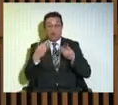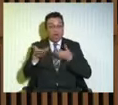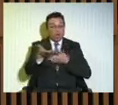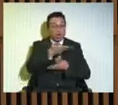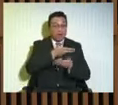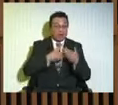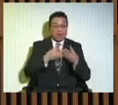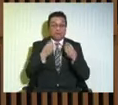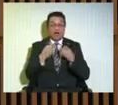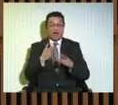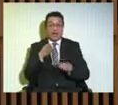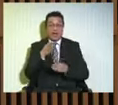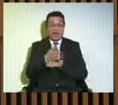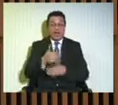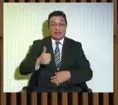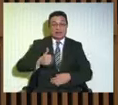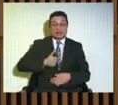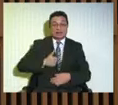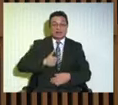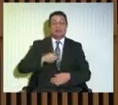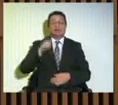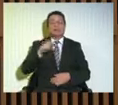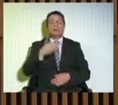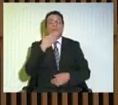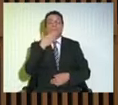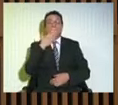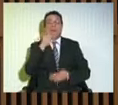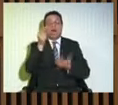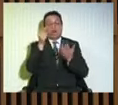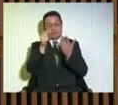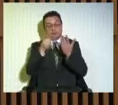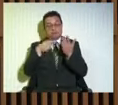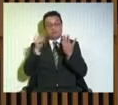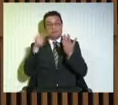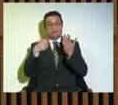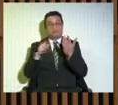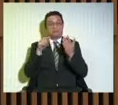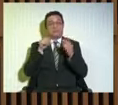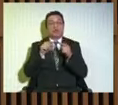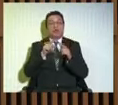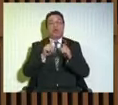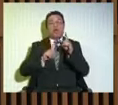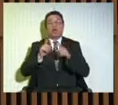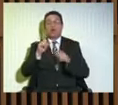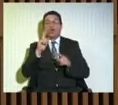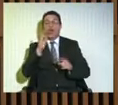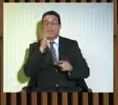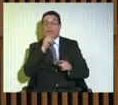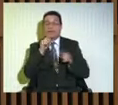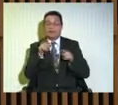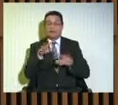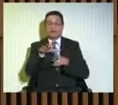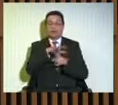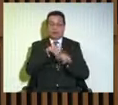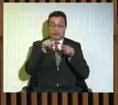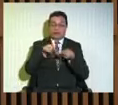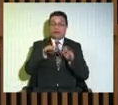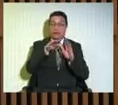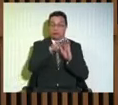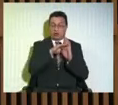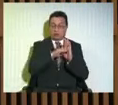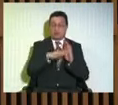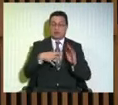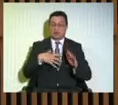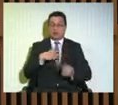buena asistencia al colegio, se obtienen mejores resultados que colegios que no tienen esa situación. Y ese es un programa que